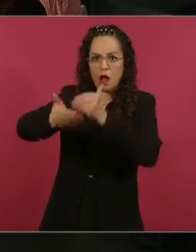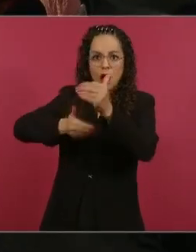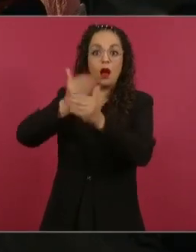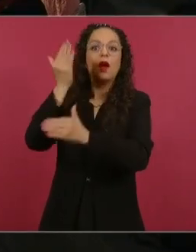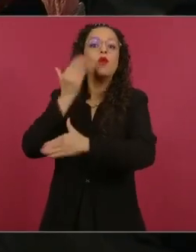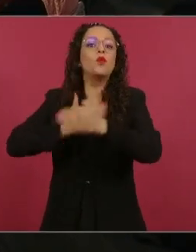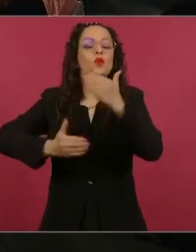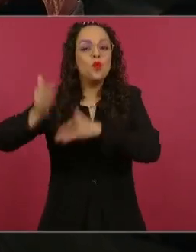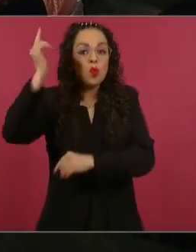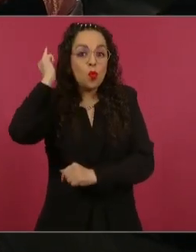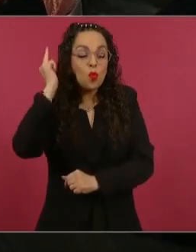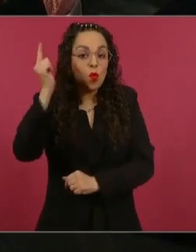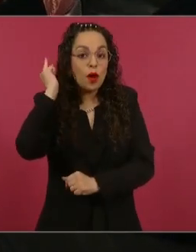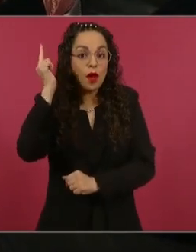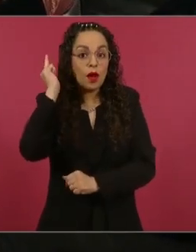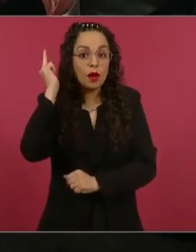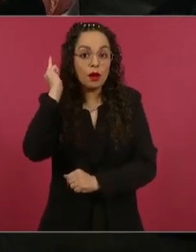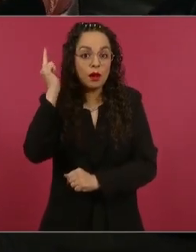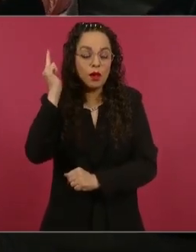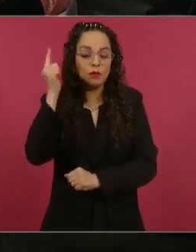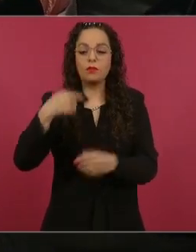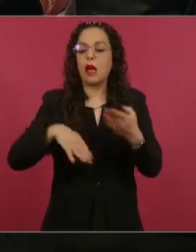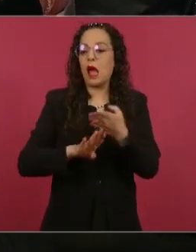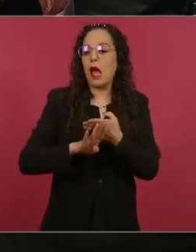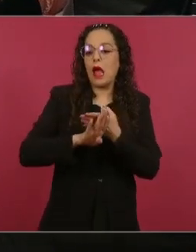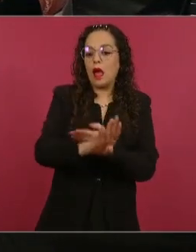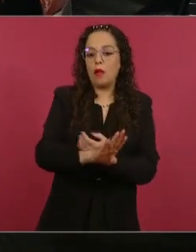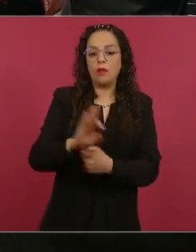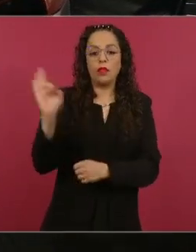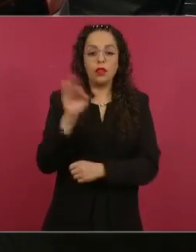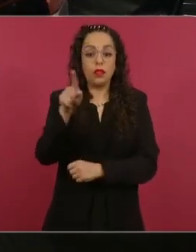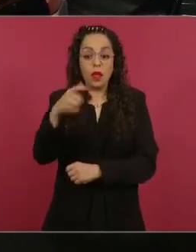pretextos a sanciones